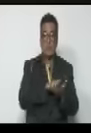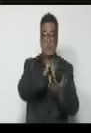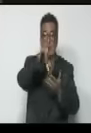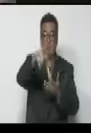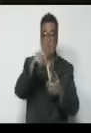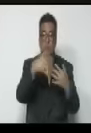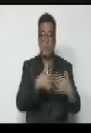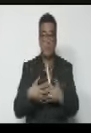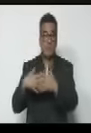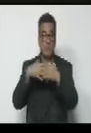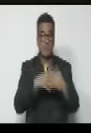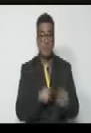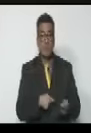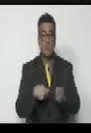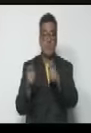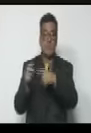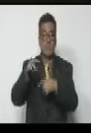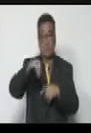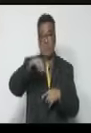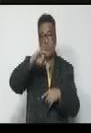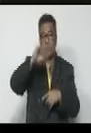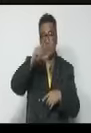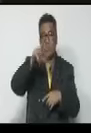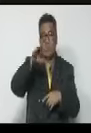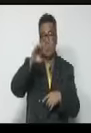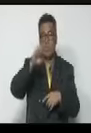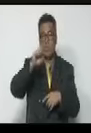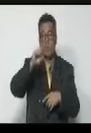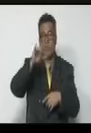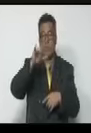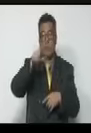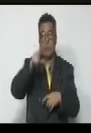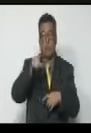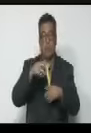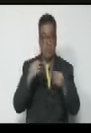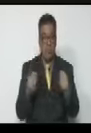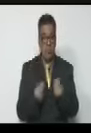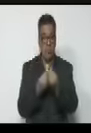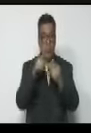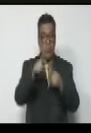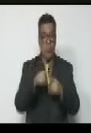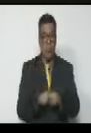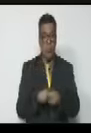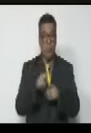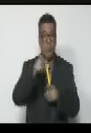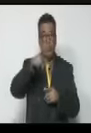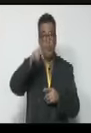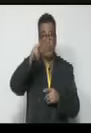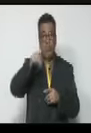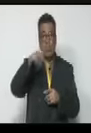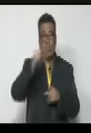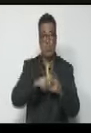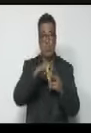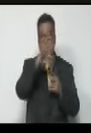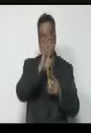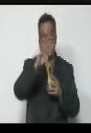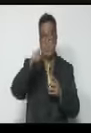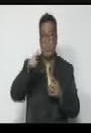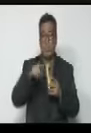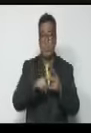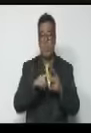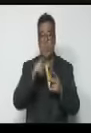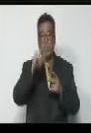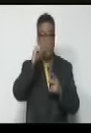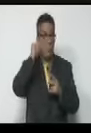Unidos, enviado por Milei, pero no pudo haber sido sin la complicidad de los Kirchner y de Fernández, de la señora